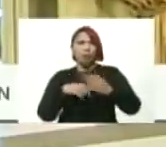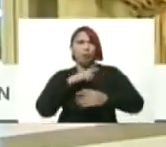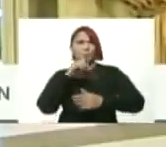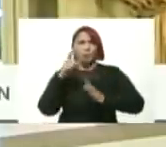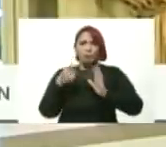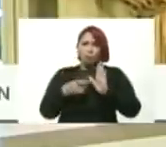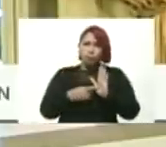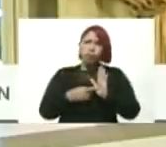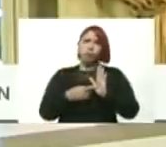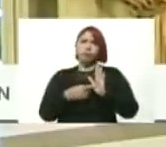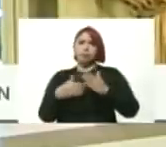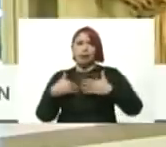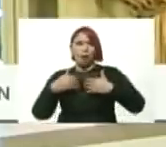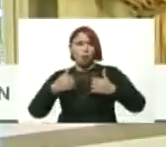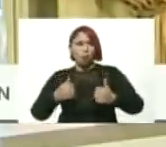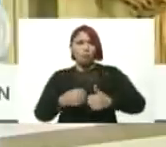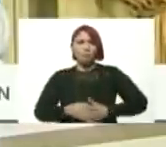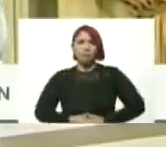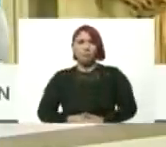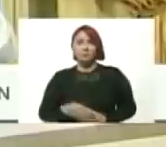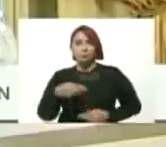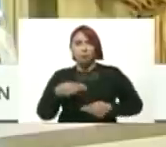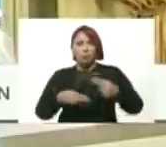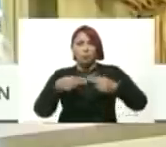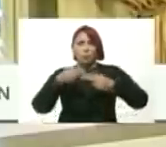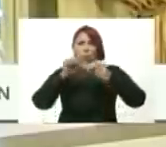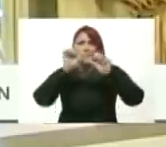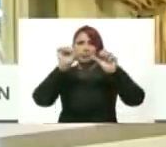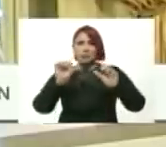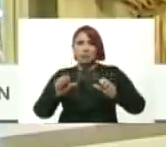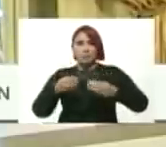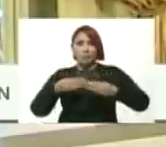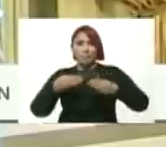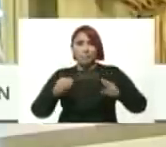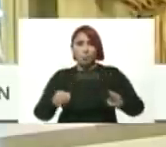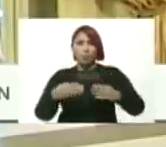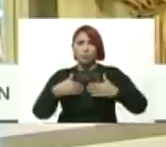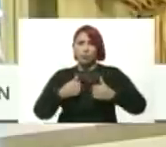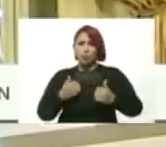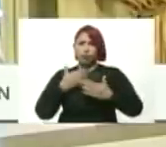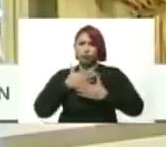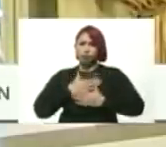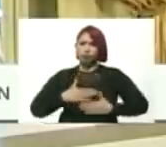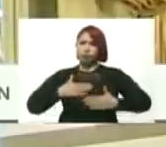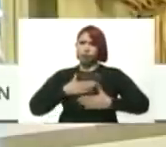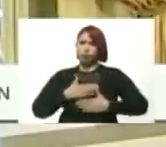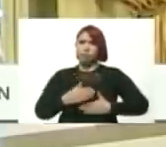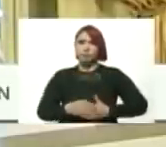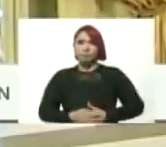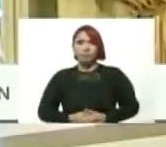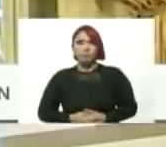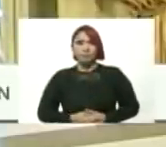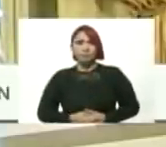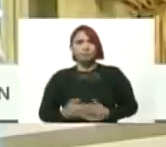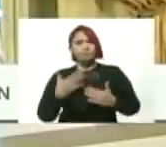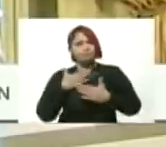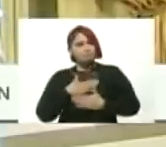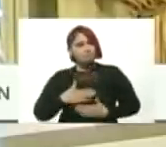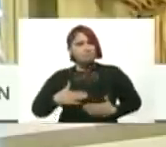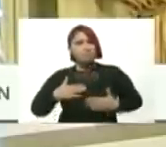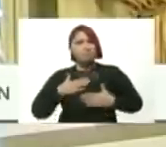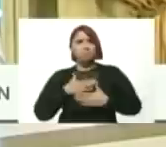mapa de la salud la construcción de un sistema público de salud de calidad calidad